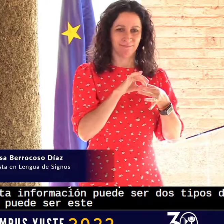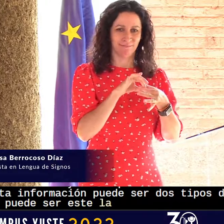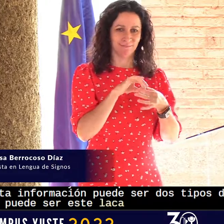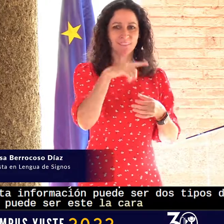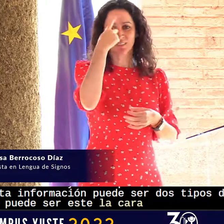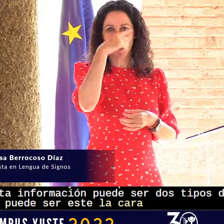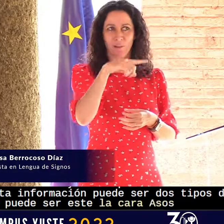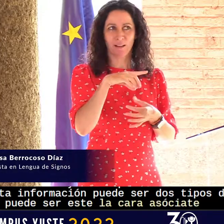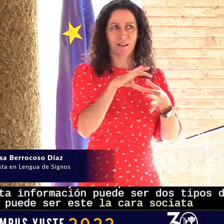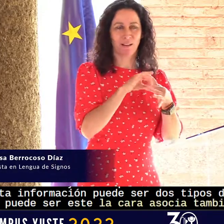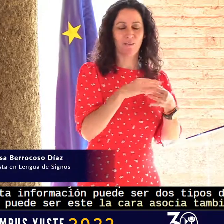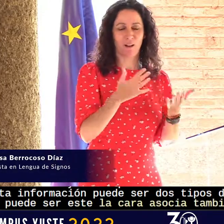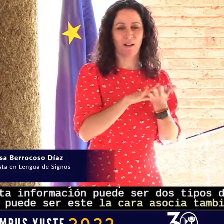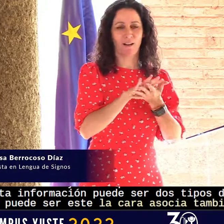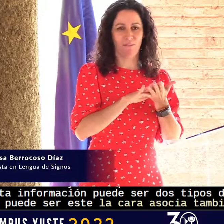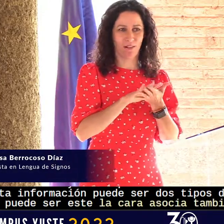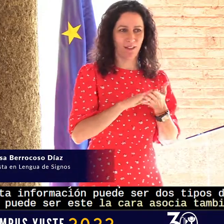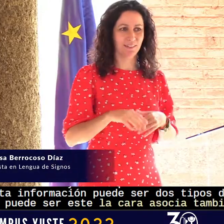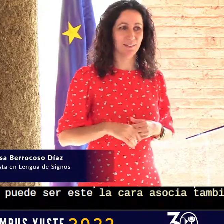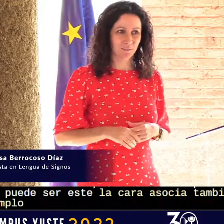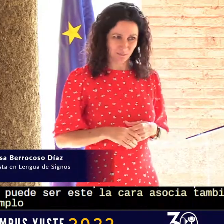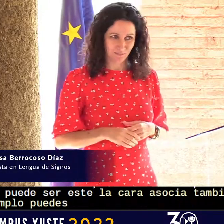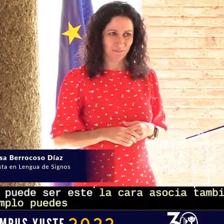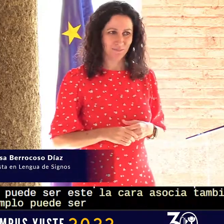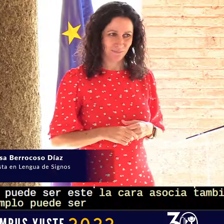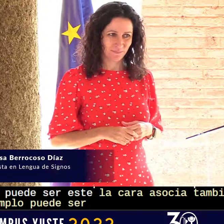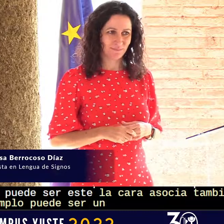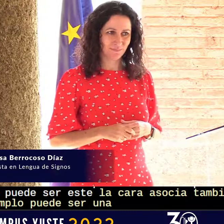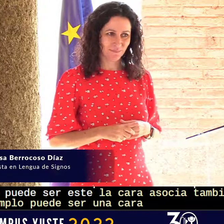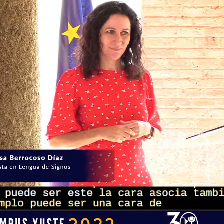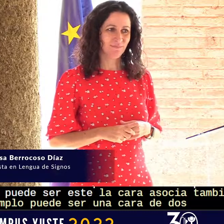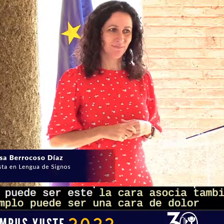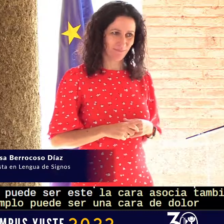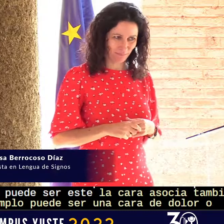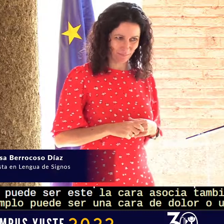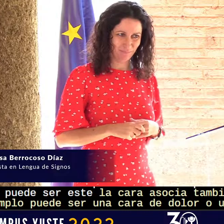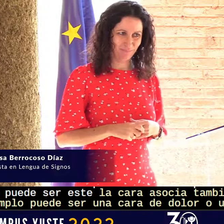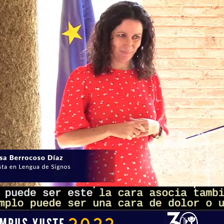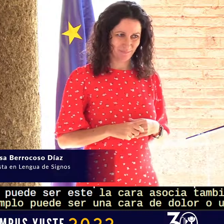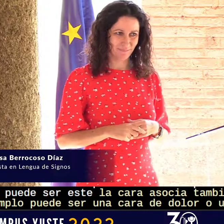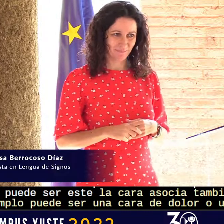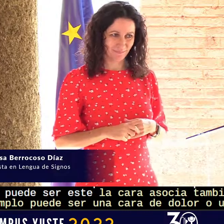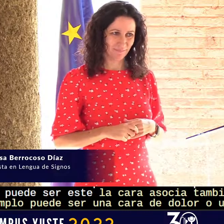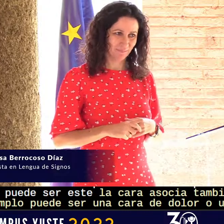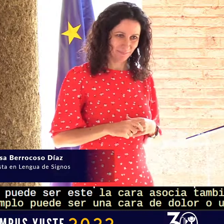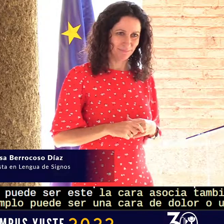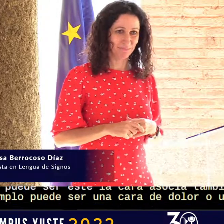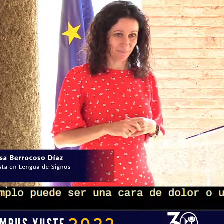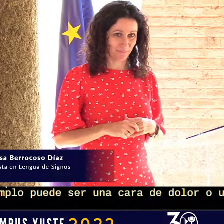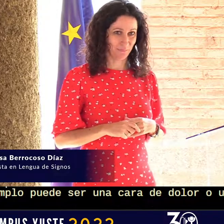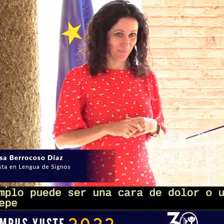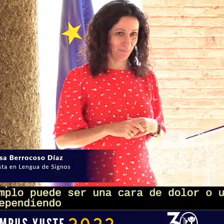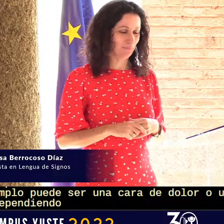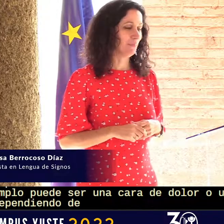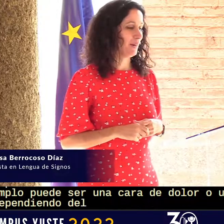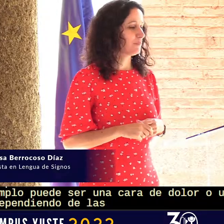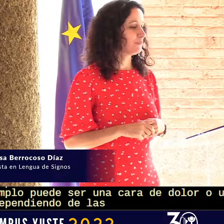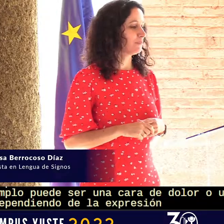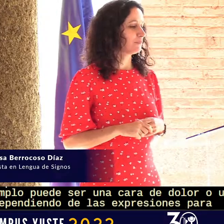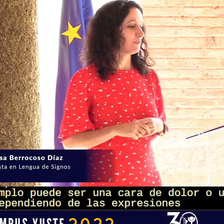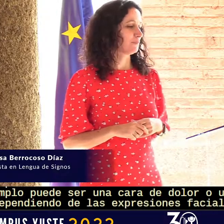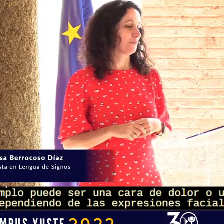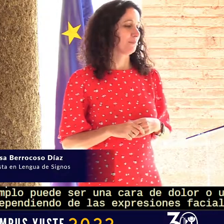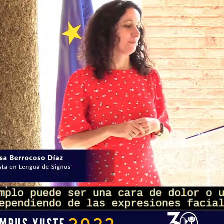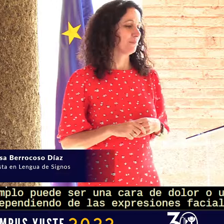la cara asocia también también de dolor por ejemplo puede ser una cara de dolor o una cara una cara de de gusto dependiendo de las expresiones